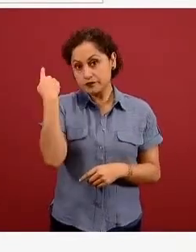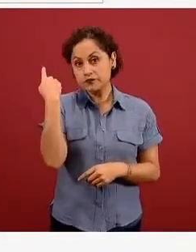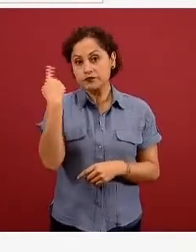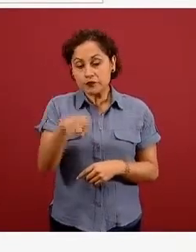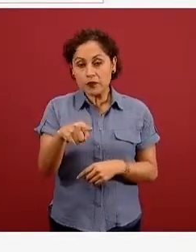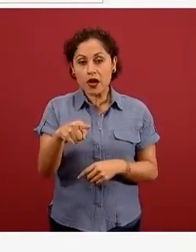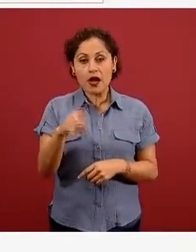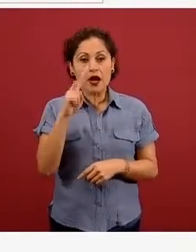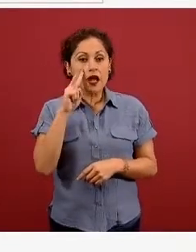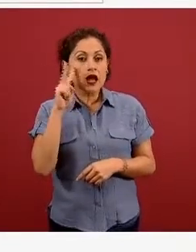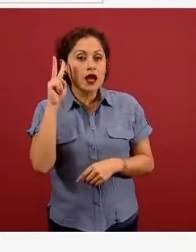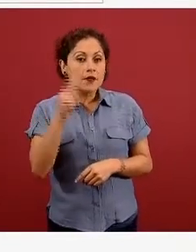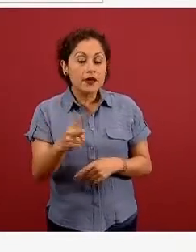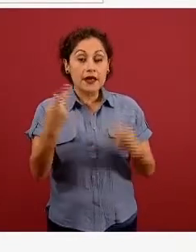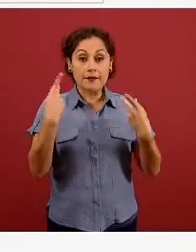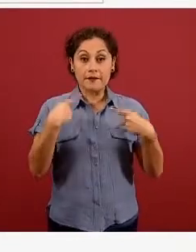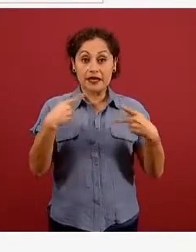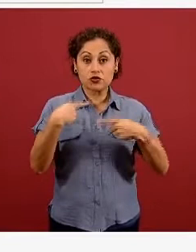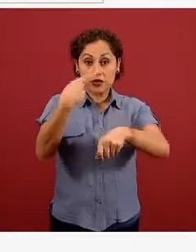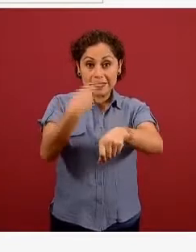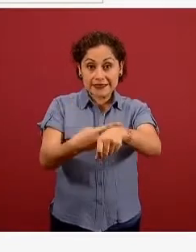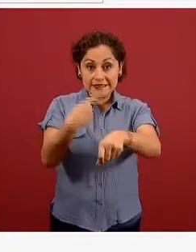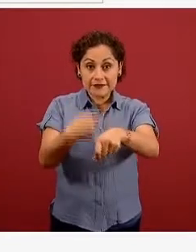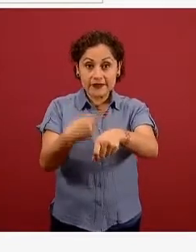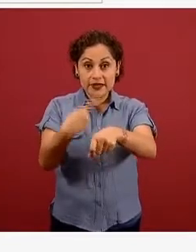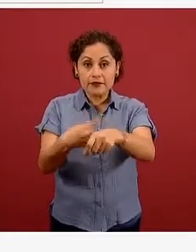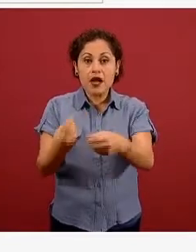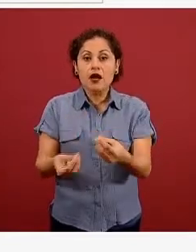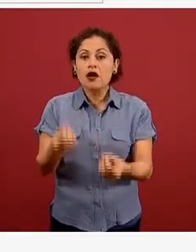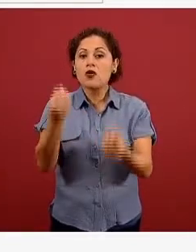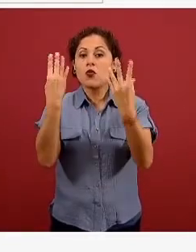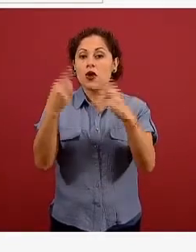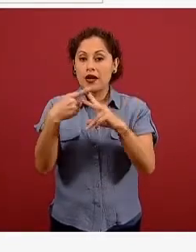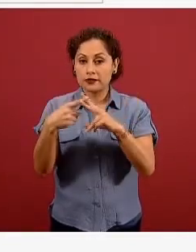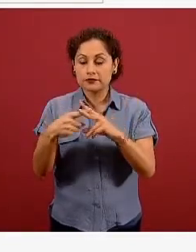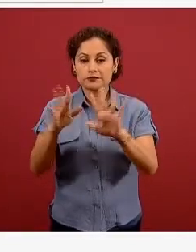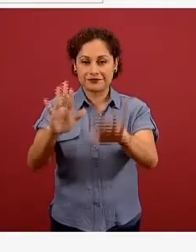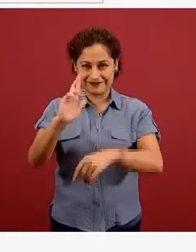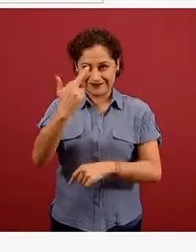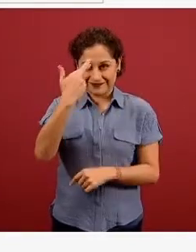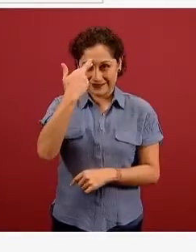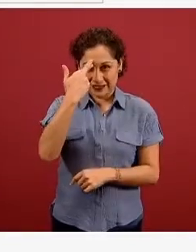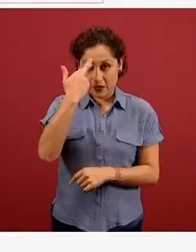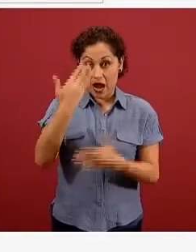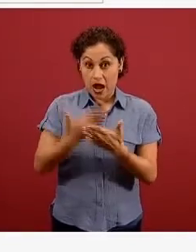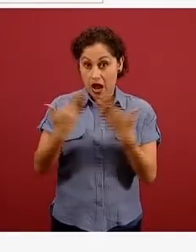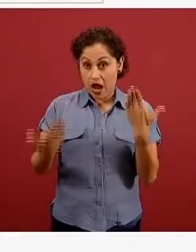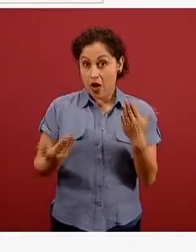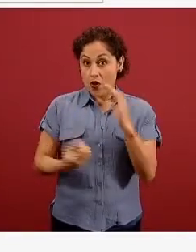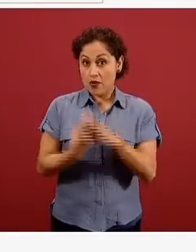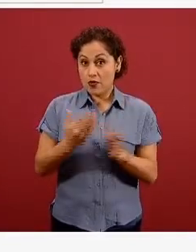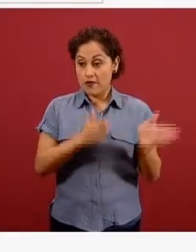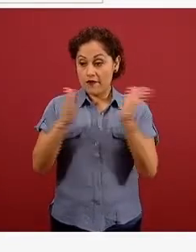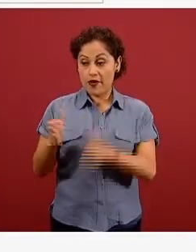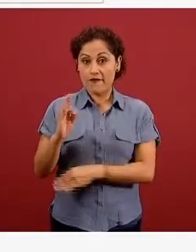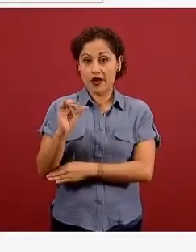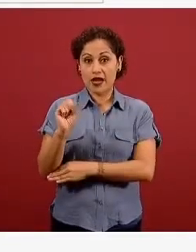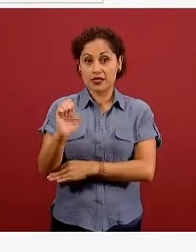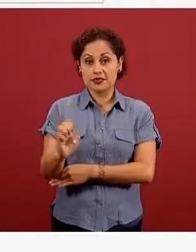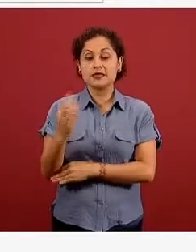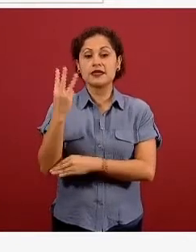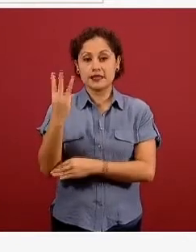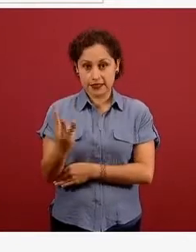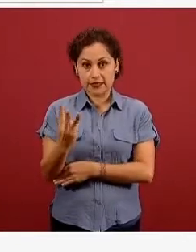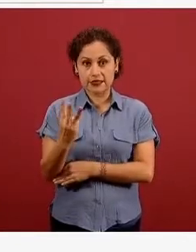de casos nuevos. Recuerden que el enfoque que tenemos ahora a partir de la fase 3 es los casos nuevos,